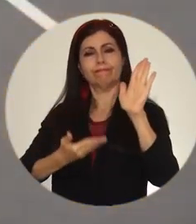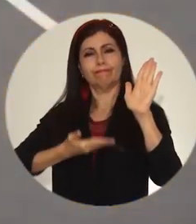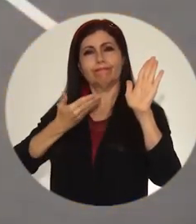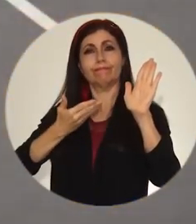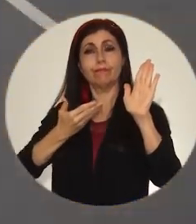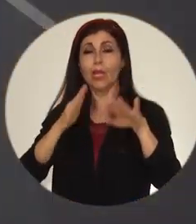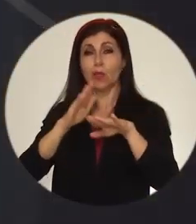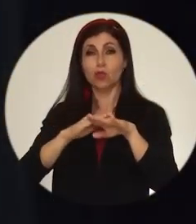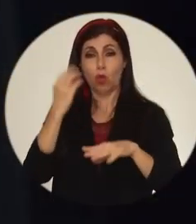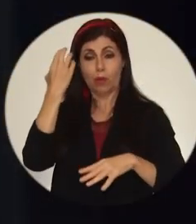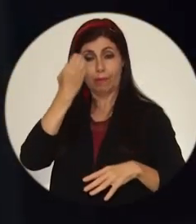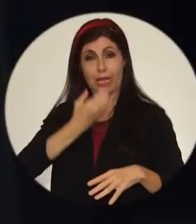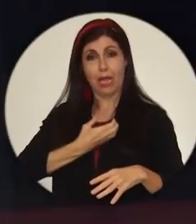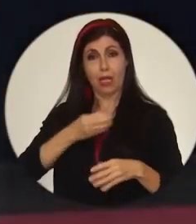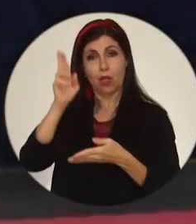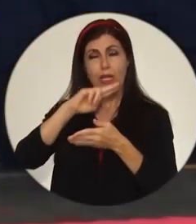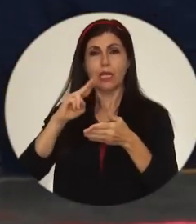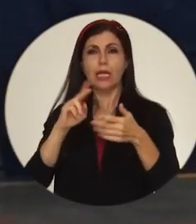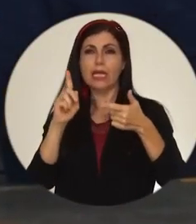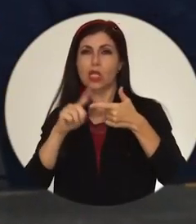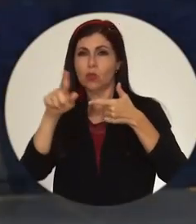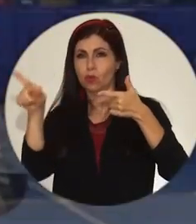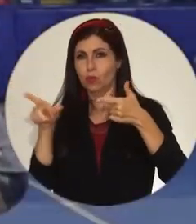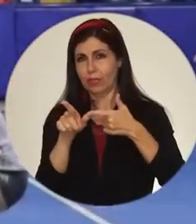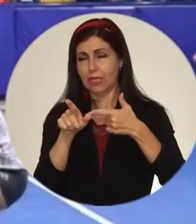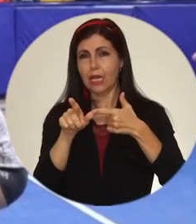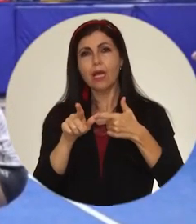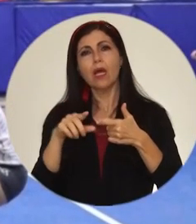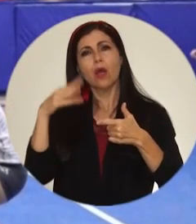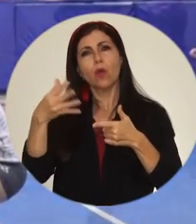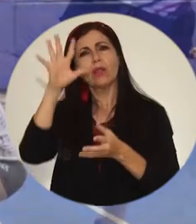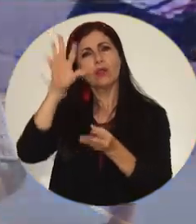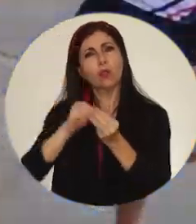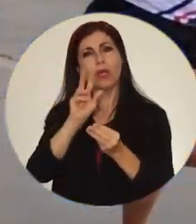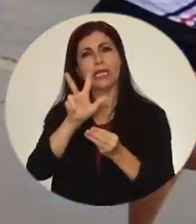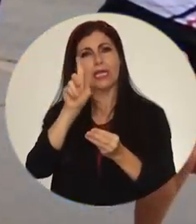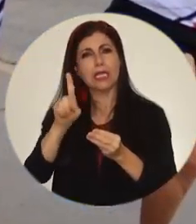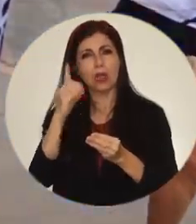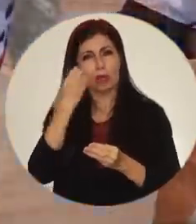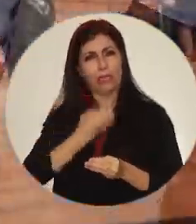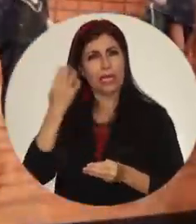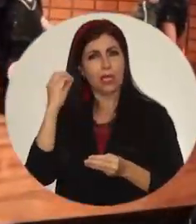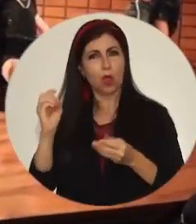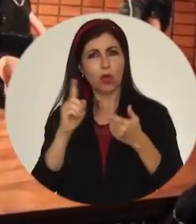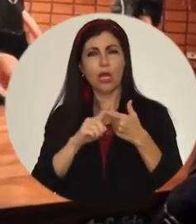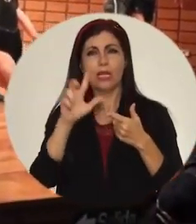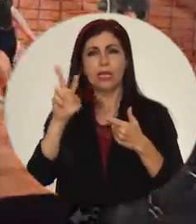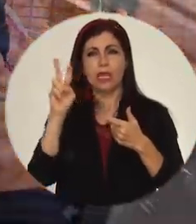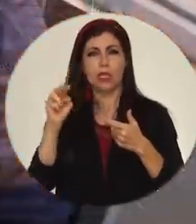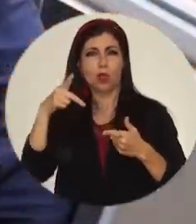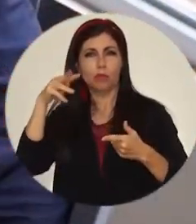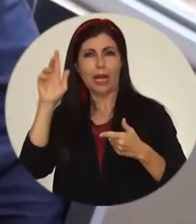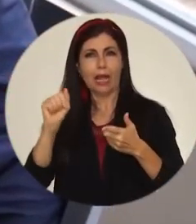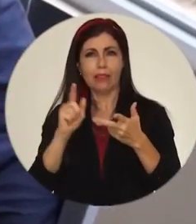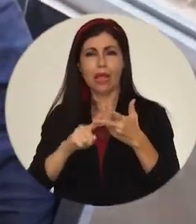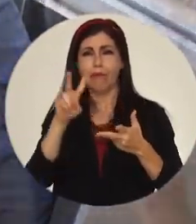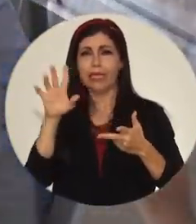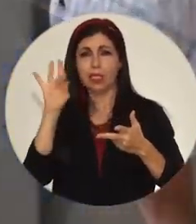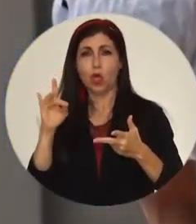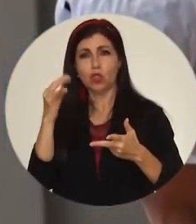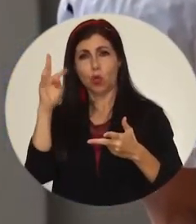UNA se ubicó en la segunda posición al sumar 31 preseas de oro, 32 de plata y 28 de bronce para un total